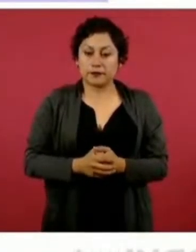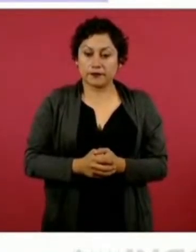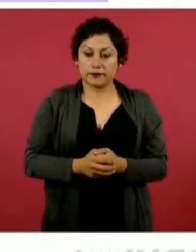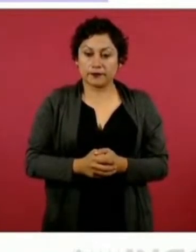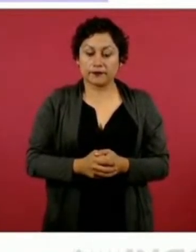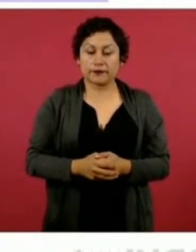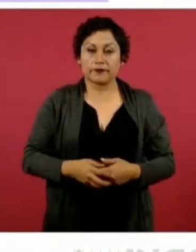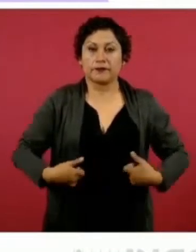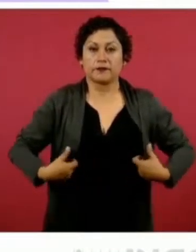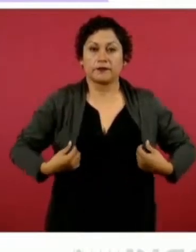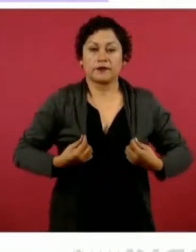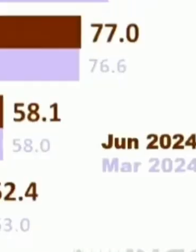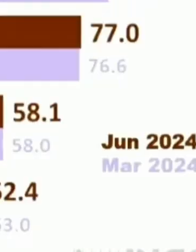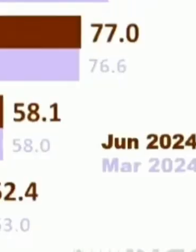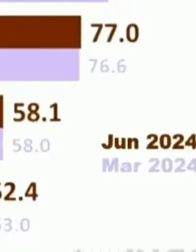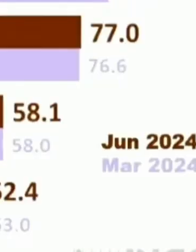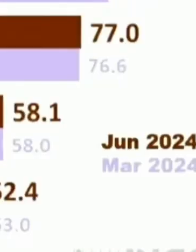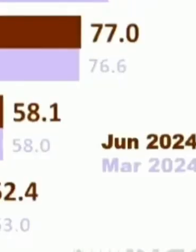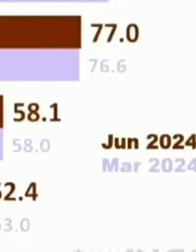Marina